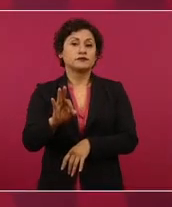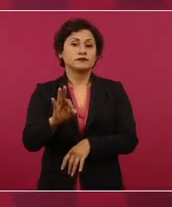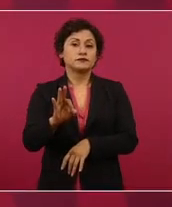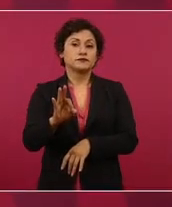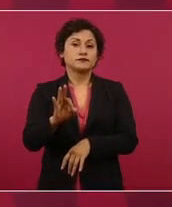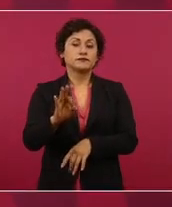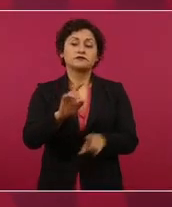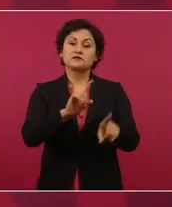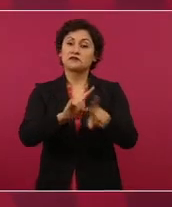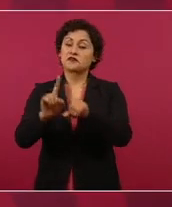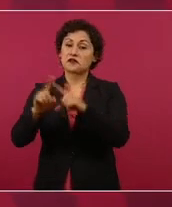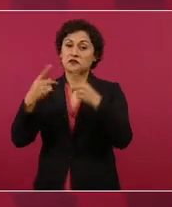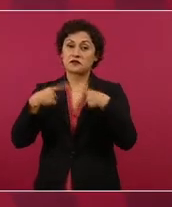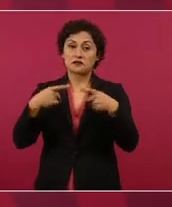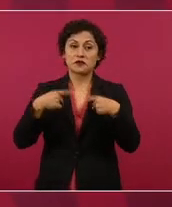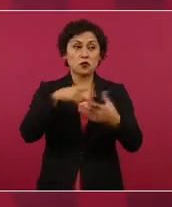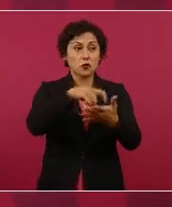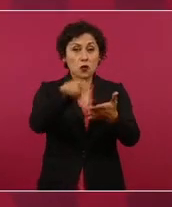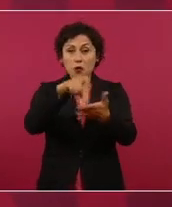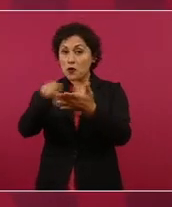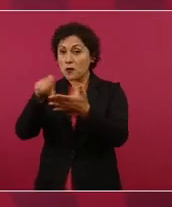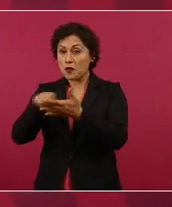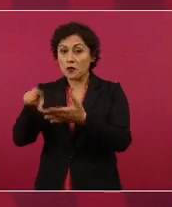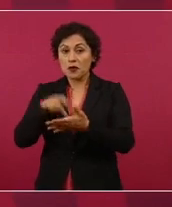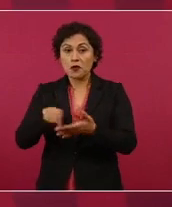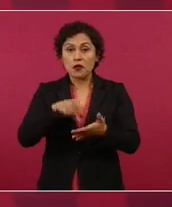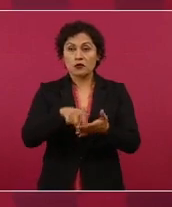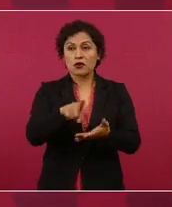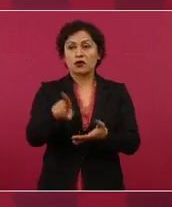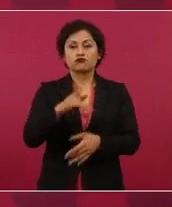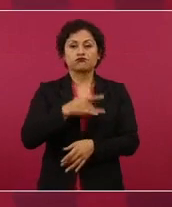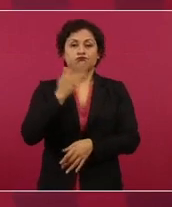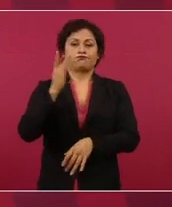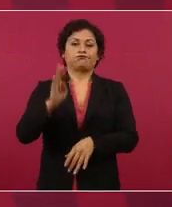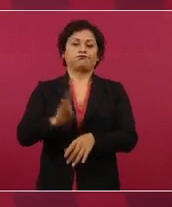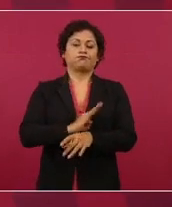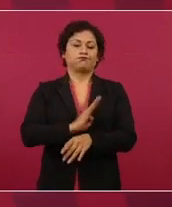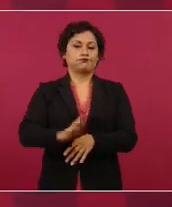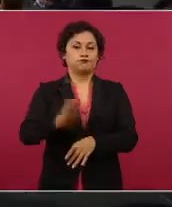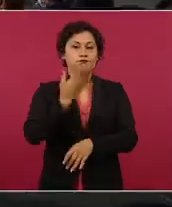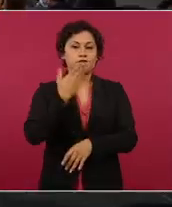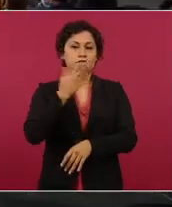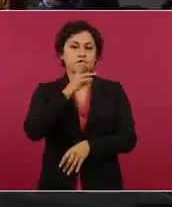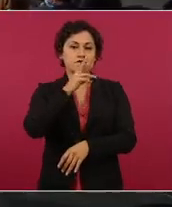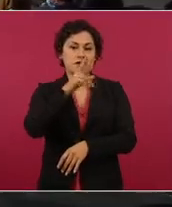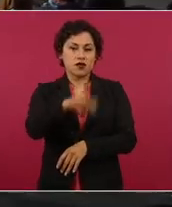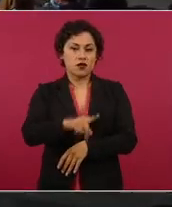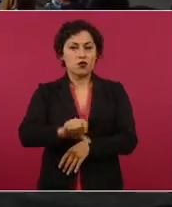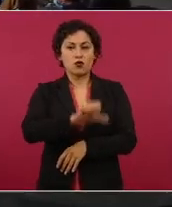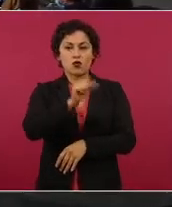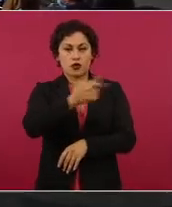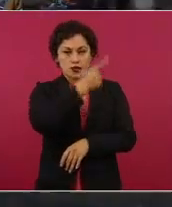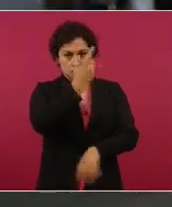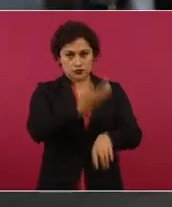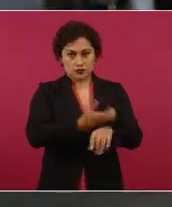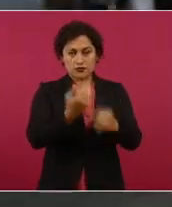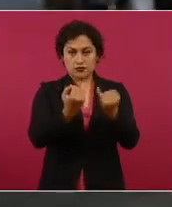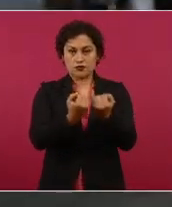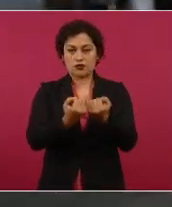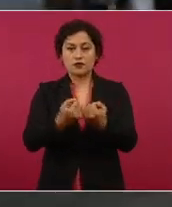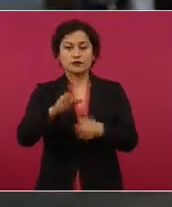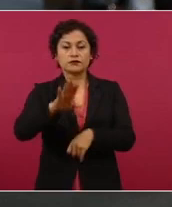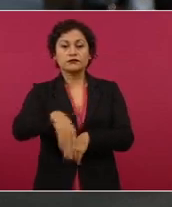los consumidores mexicanos y también para los consumidores estadounidenses. ¿Y entonces con esto se resolvería la controversia sobre el